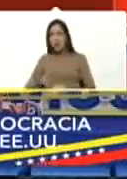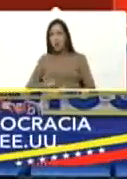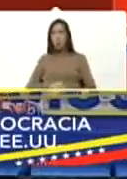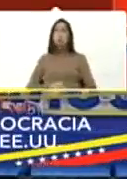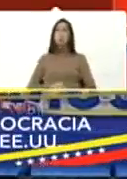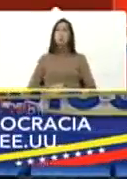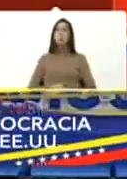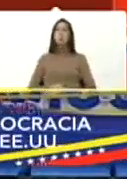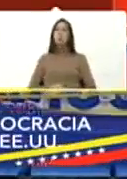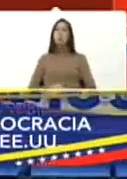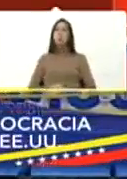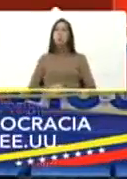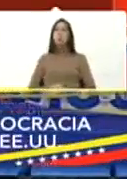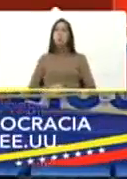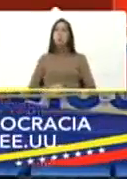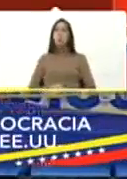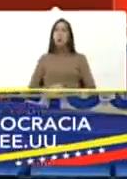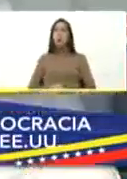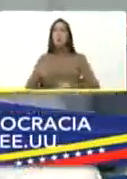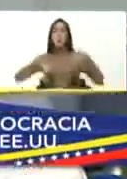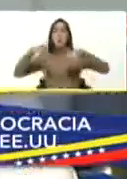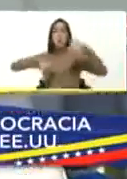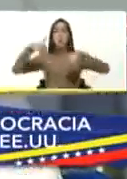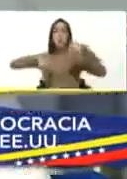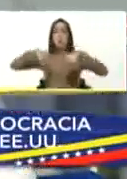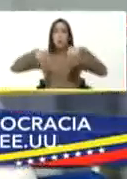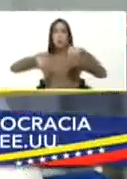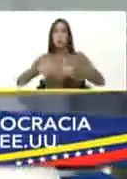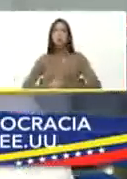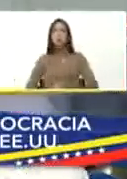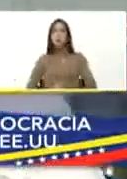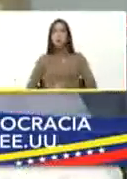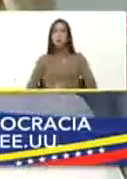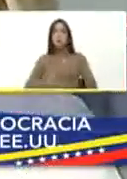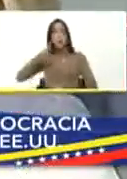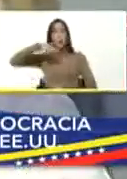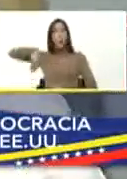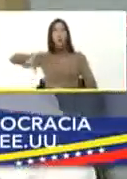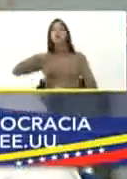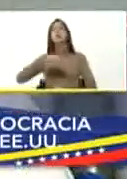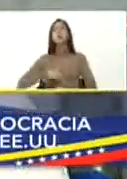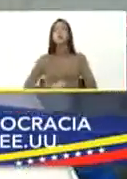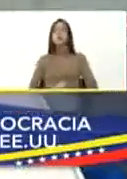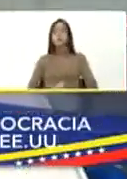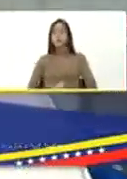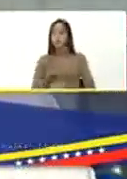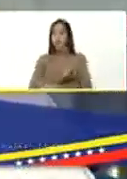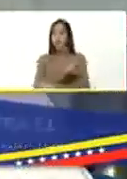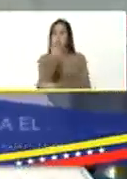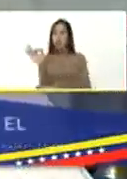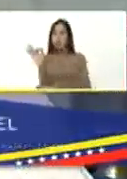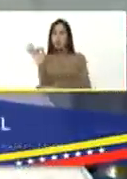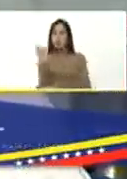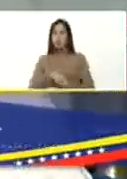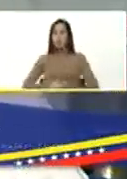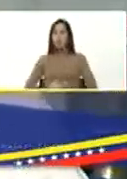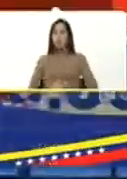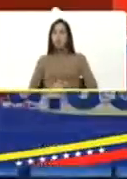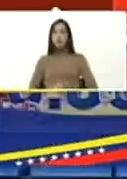pues. Voto, voto, voto, voto, voto. Pueblo, pueblo, pueblo, pueblo, pueblo. Barquisimeto, Barquisimeto,